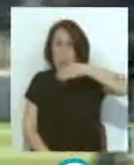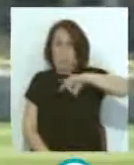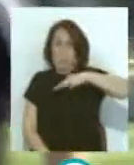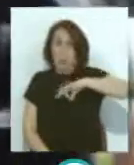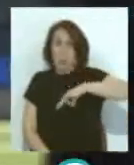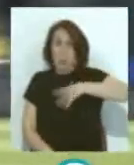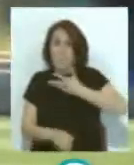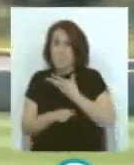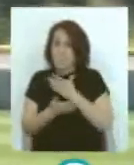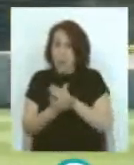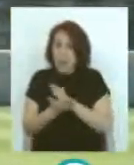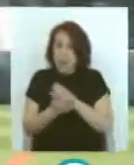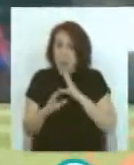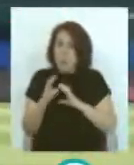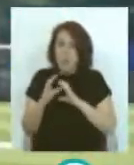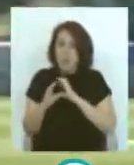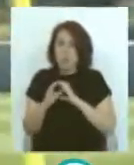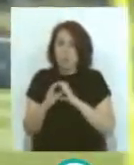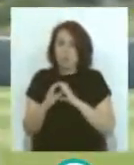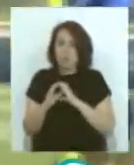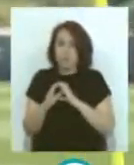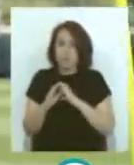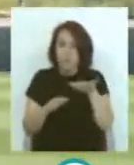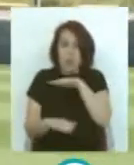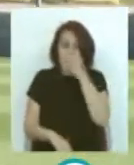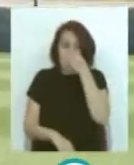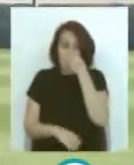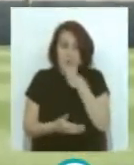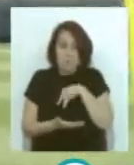el único medio que está en el Rosal.